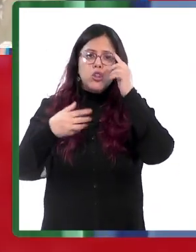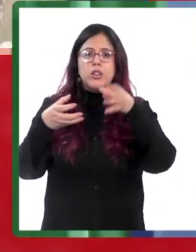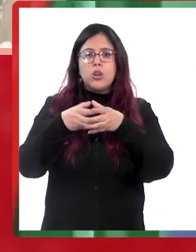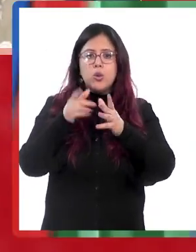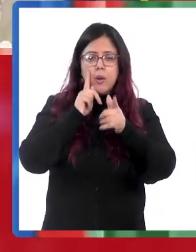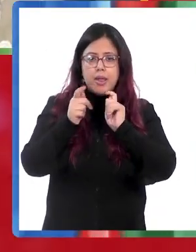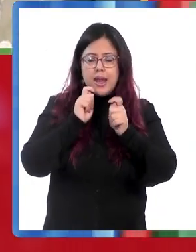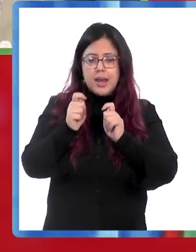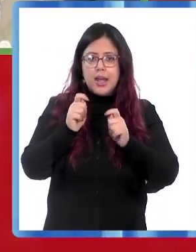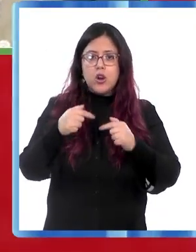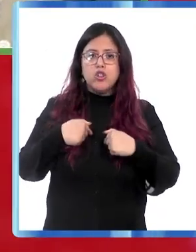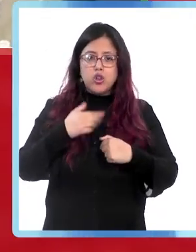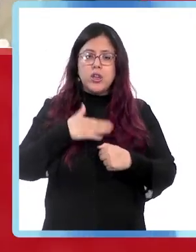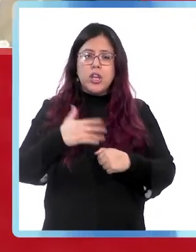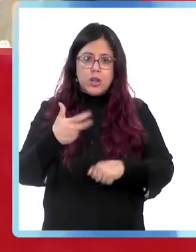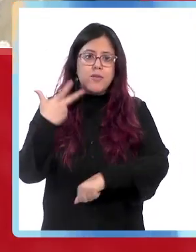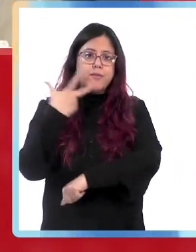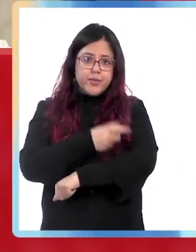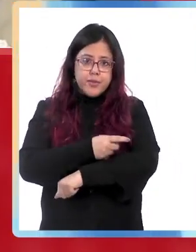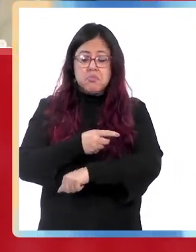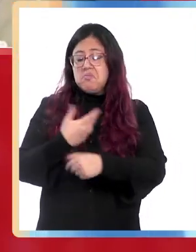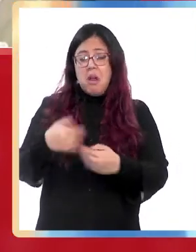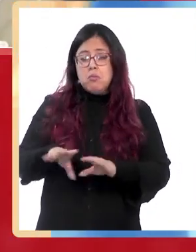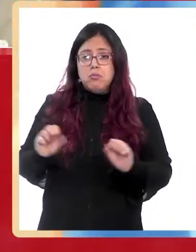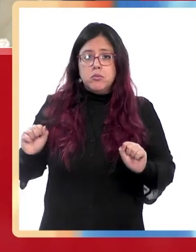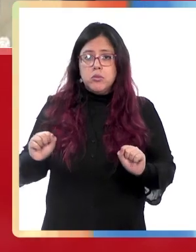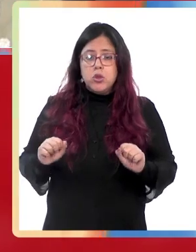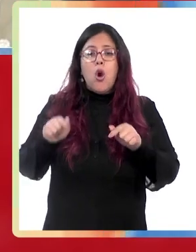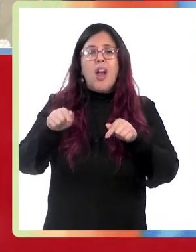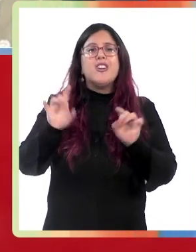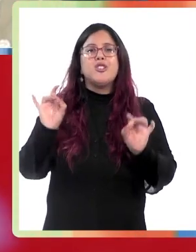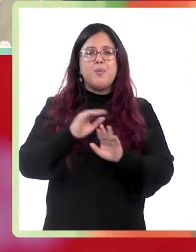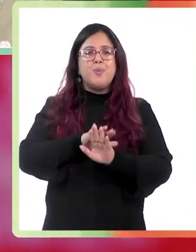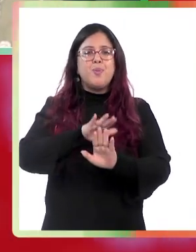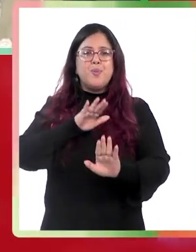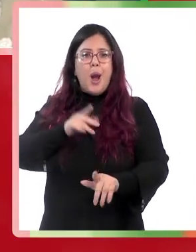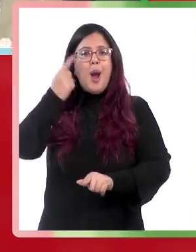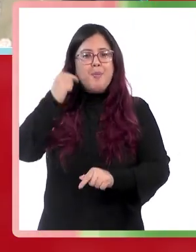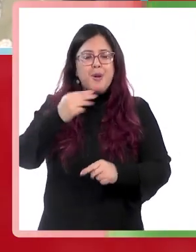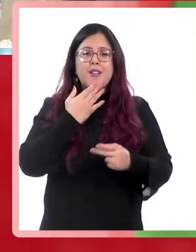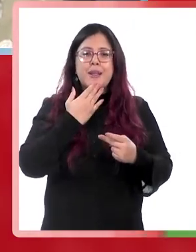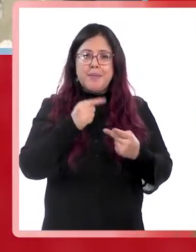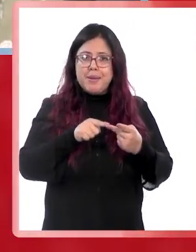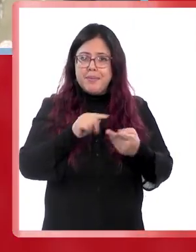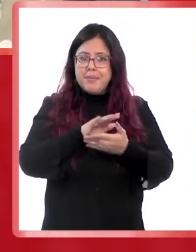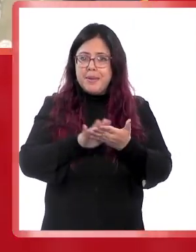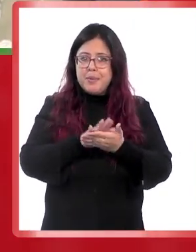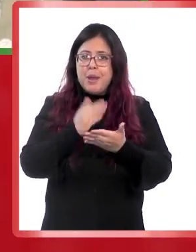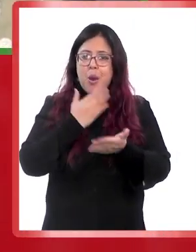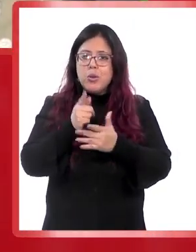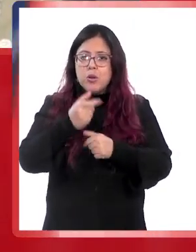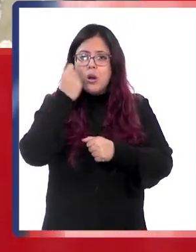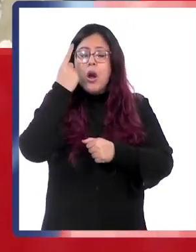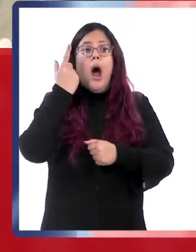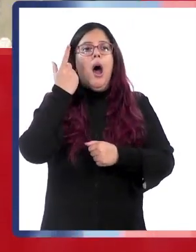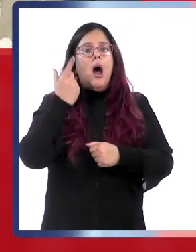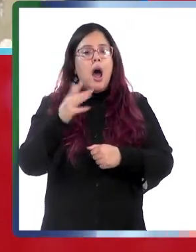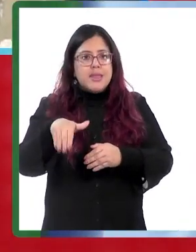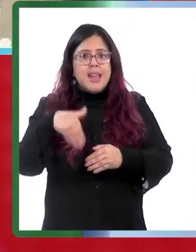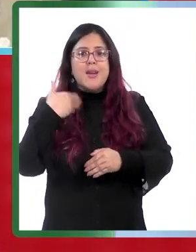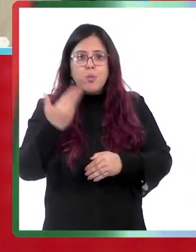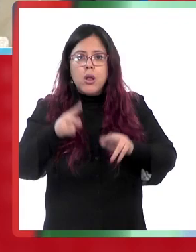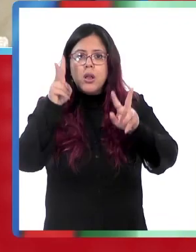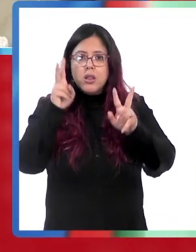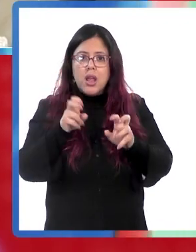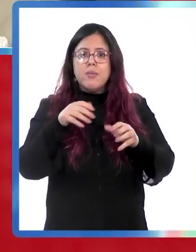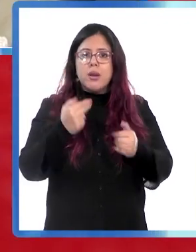soy de tal grupo de riesgo, yo quiero ponérmela, te la ponen. Eso, prevención. Pero también incluso cuando tú te enteras después de que